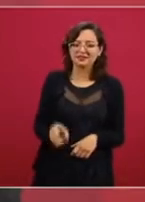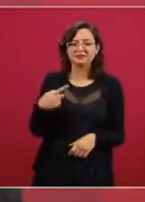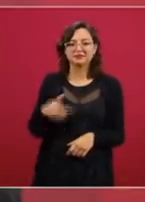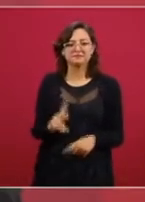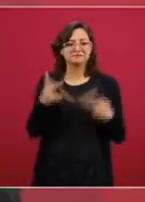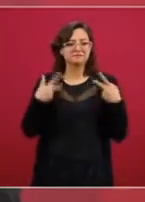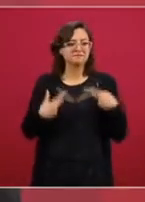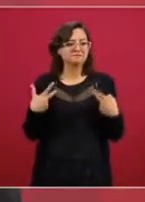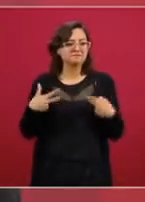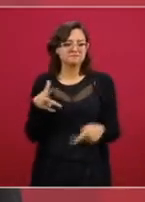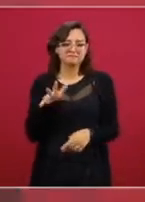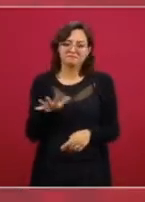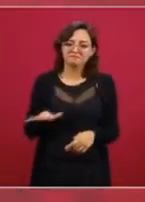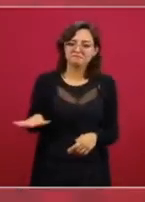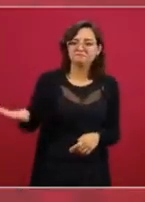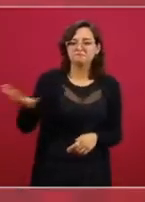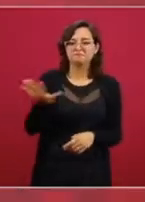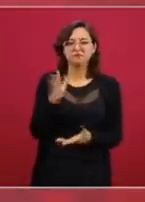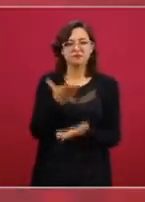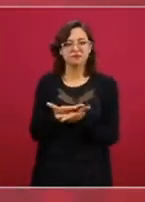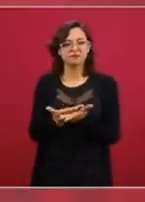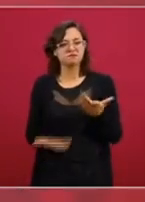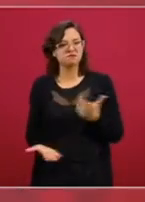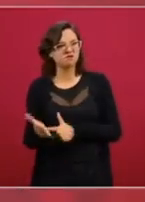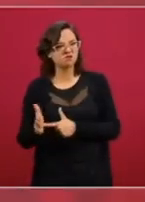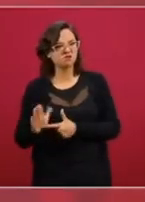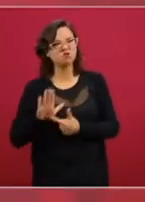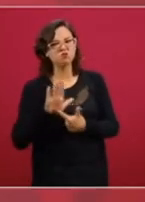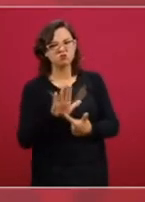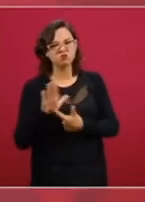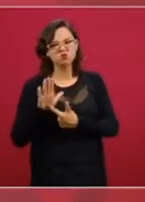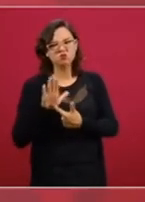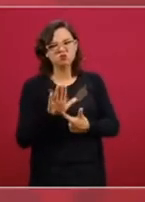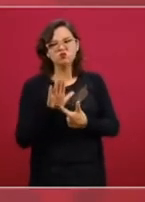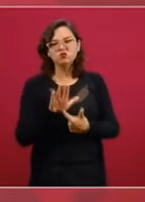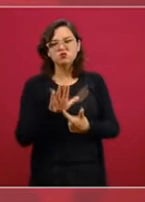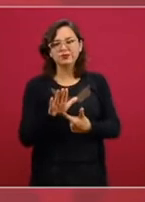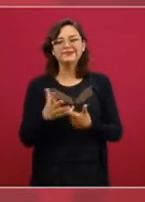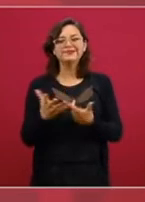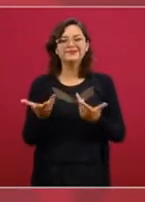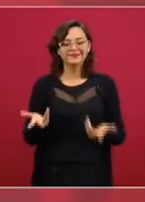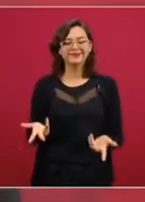pueblo lo está demostrando, es